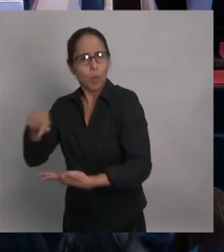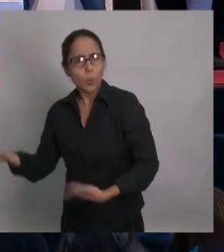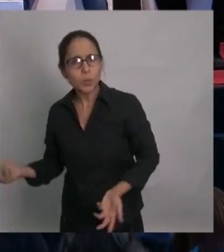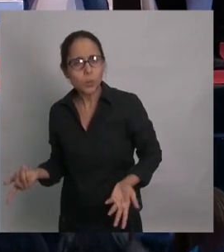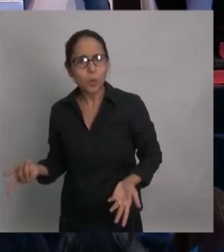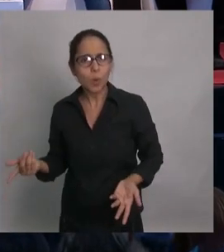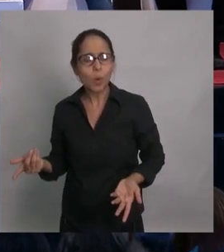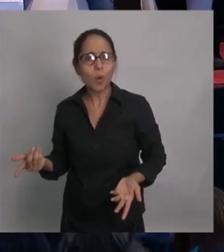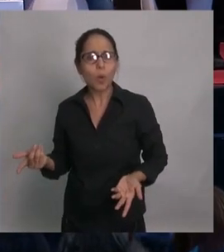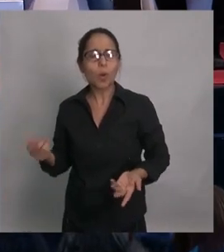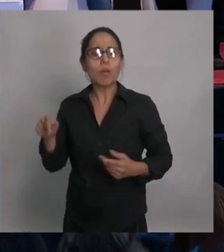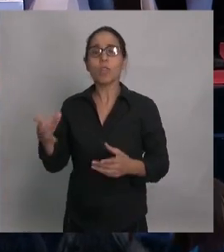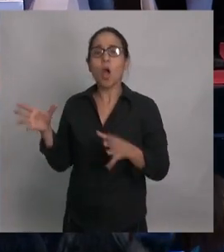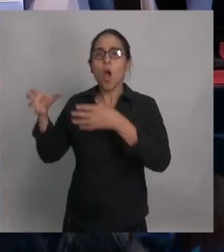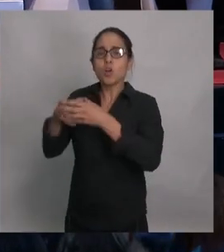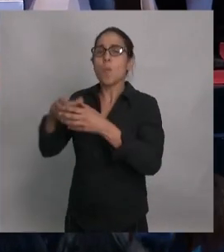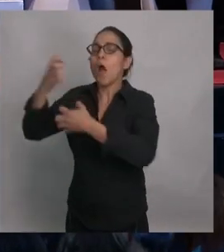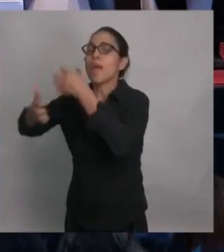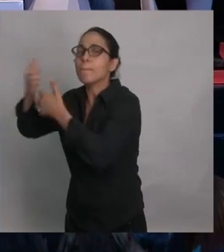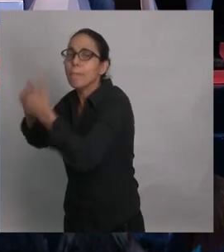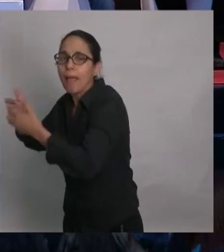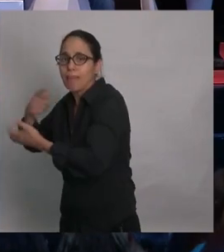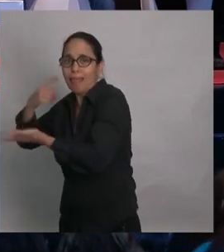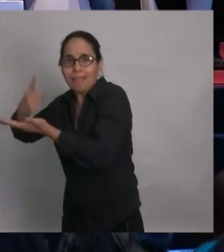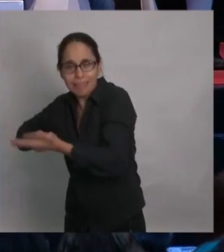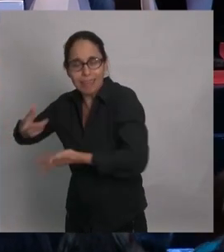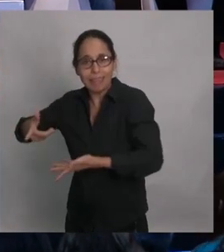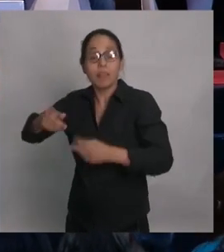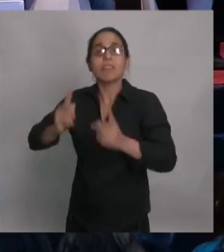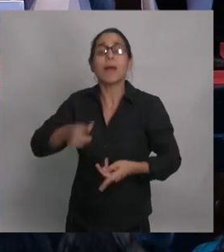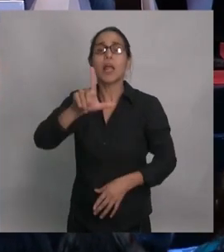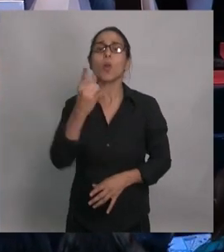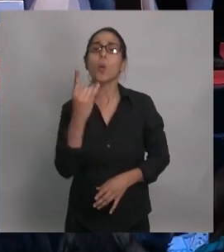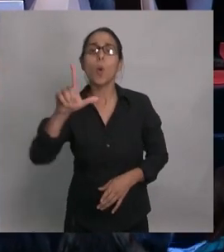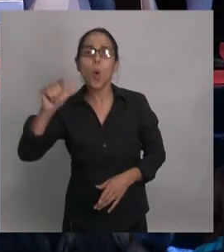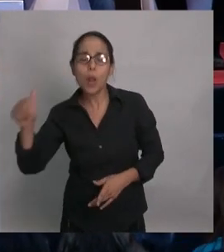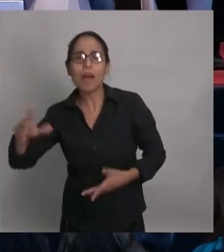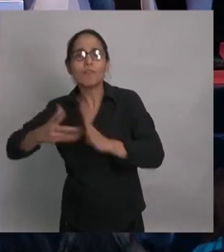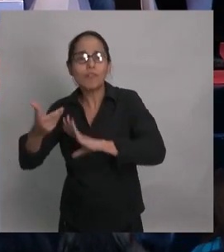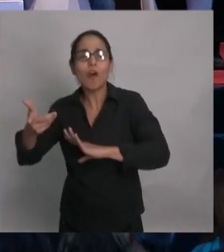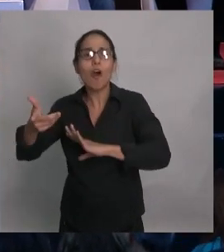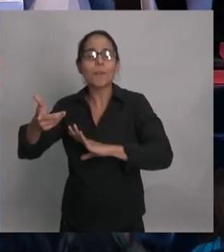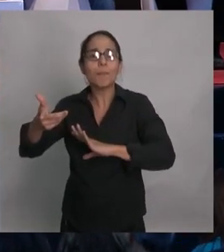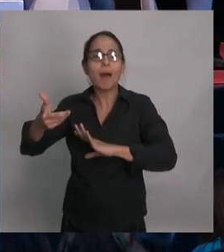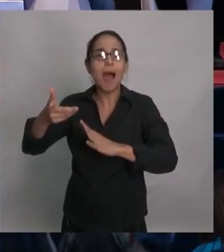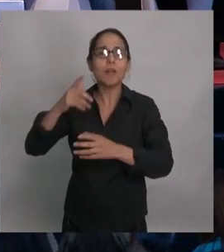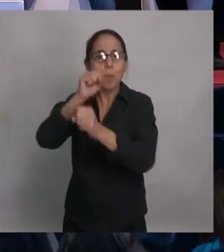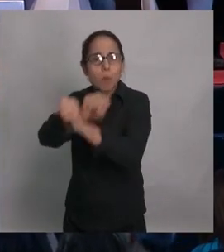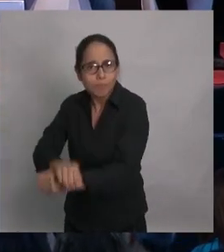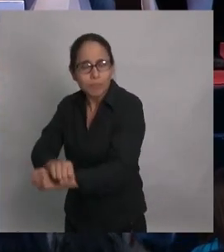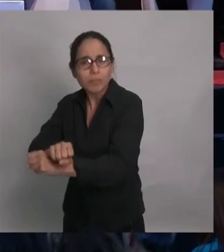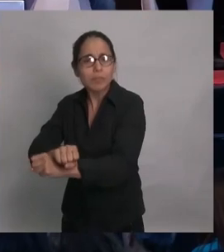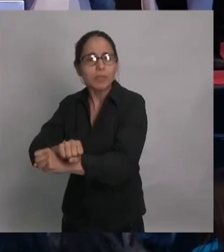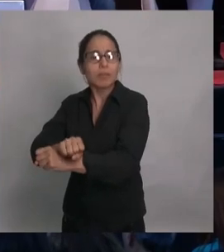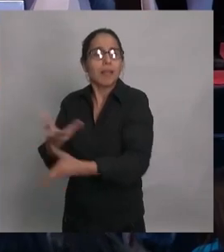proscribir a Lula inventando un golpe de Estado preventivo para diseñar el escenario electoral